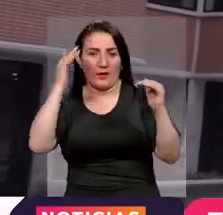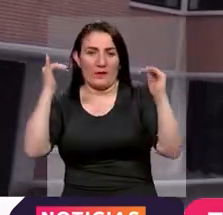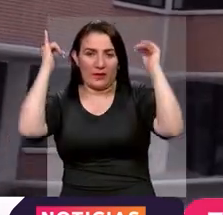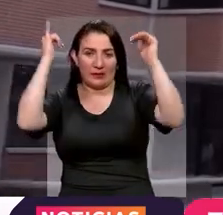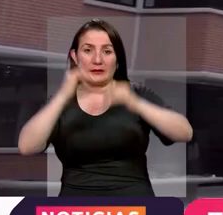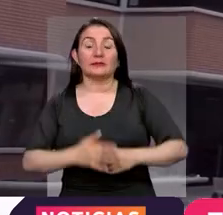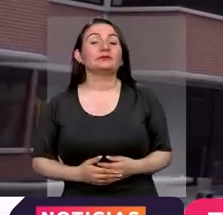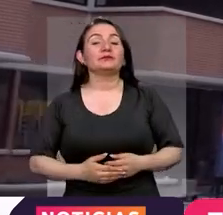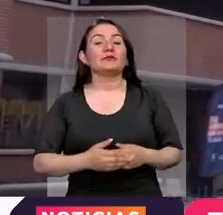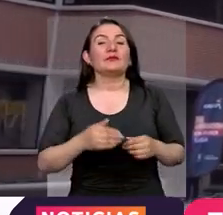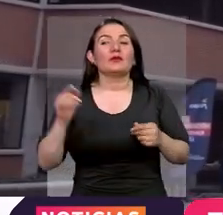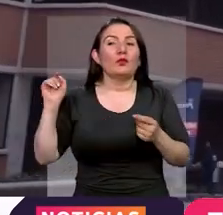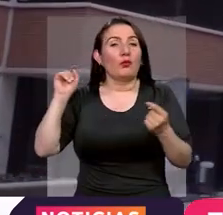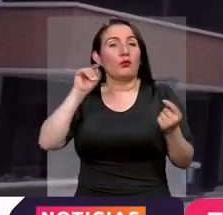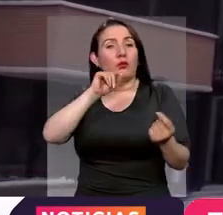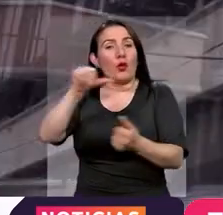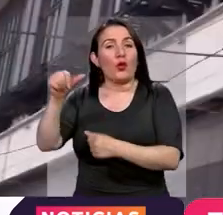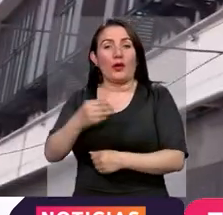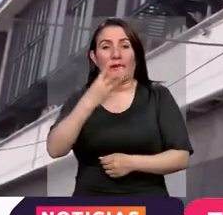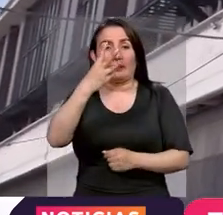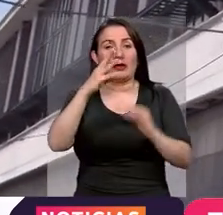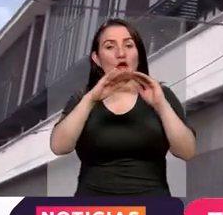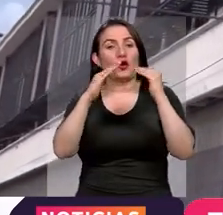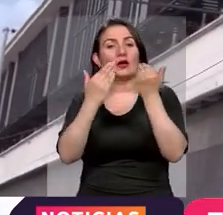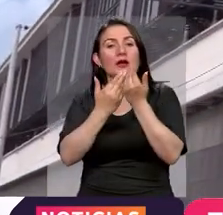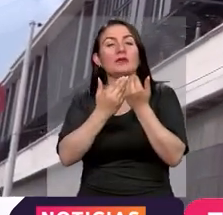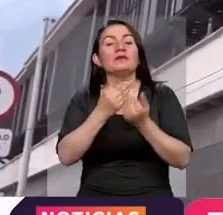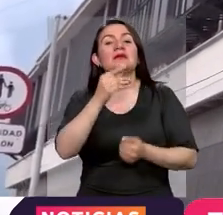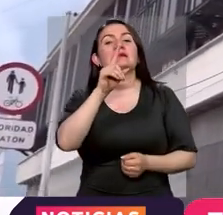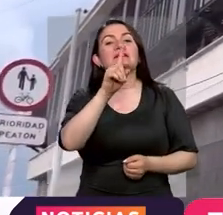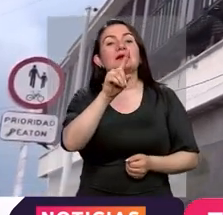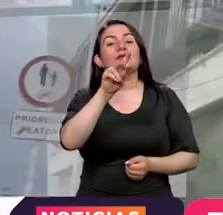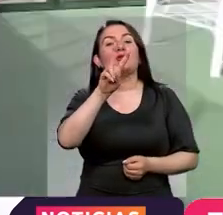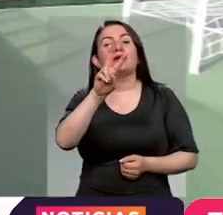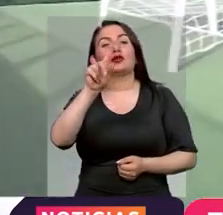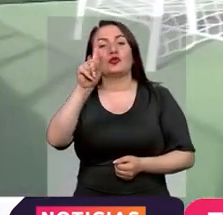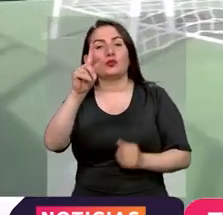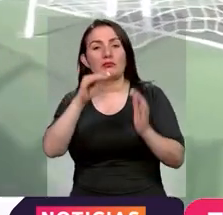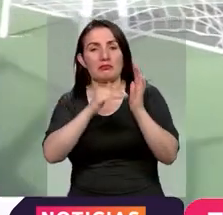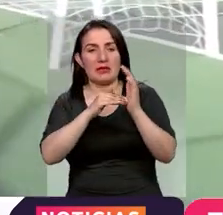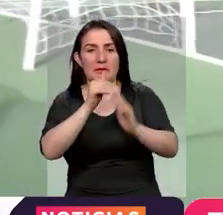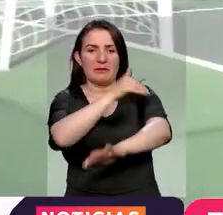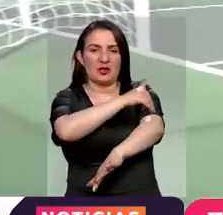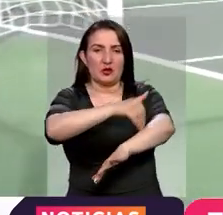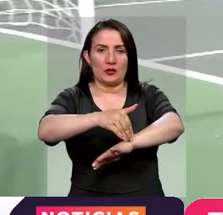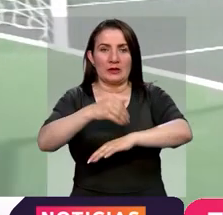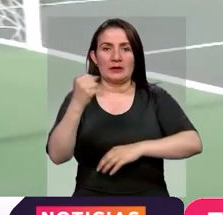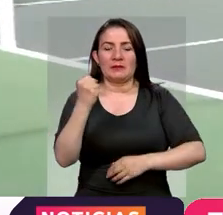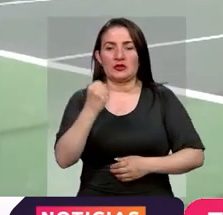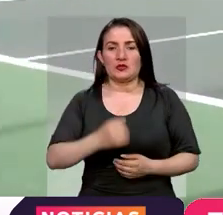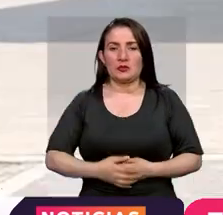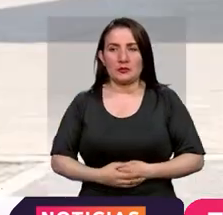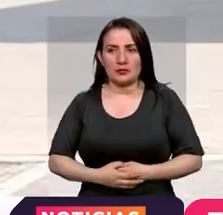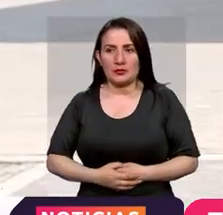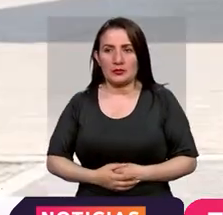superior. El valor total de los 3 proyectos superó los 121.000 millones de pesos.